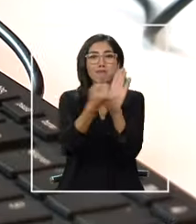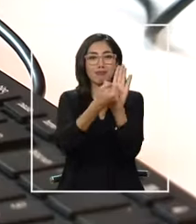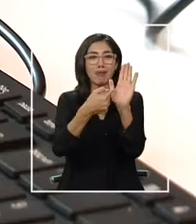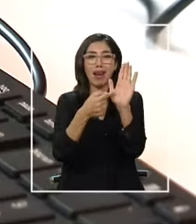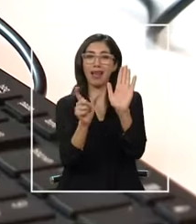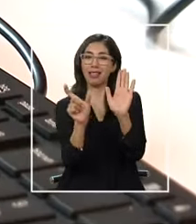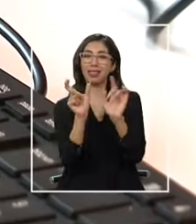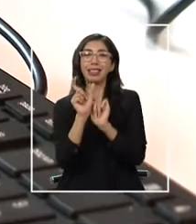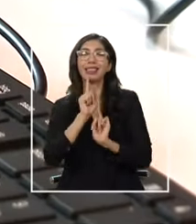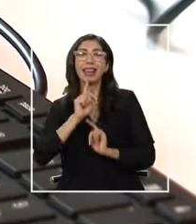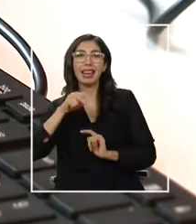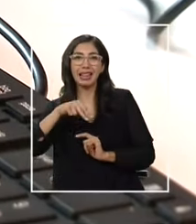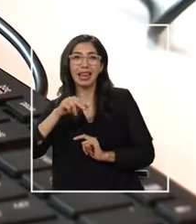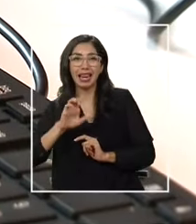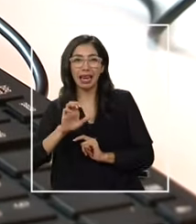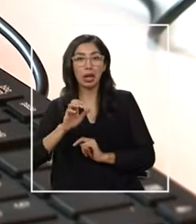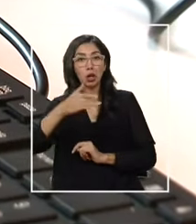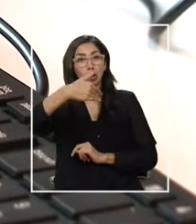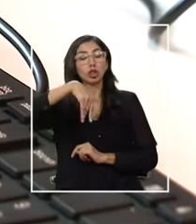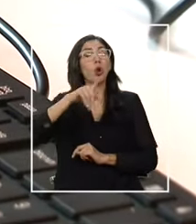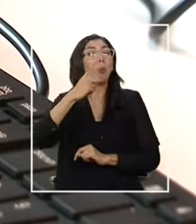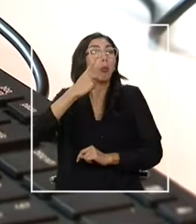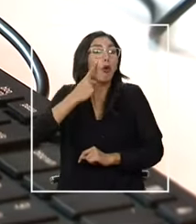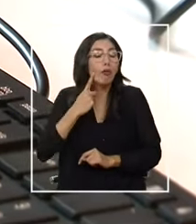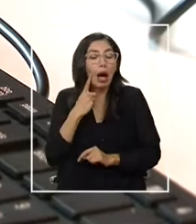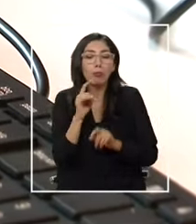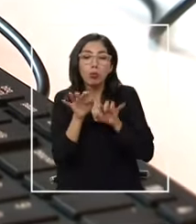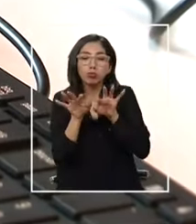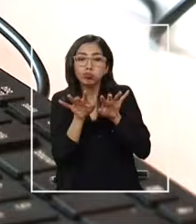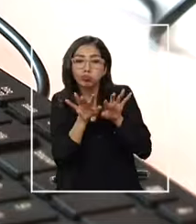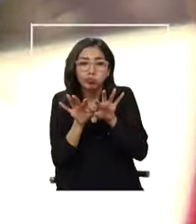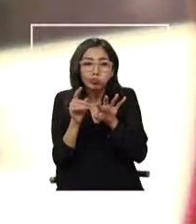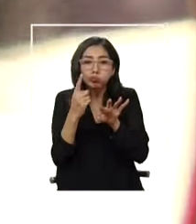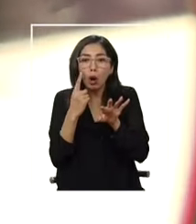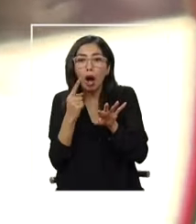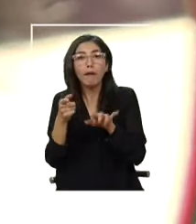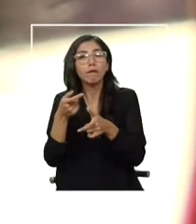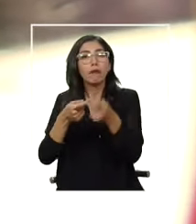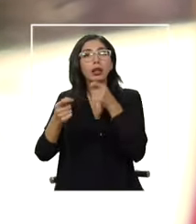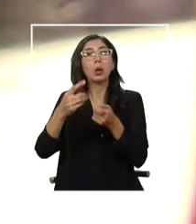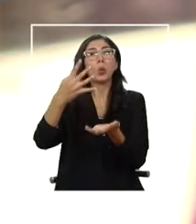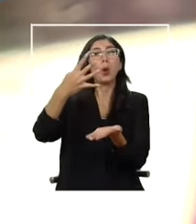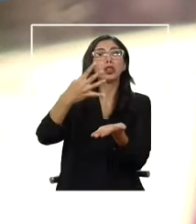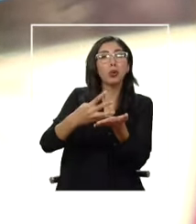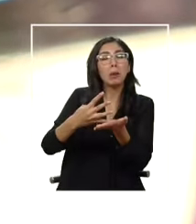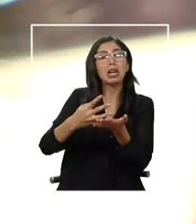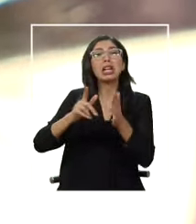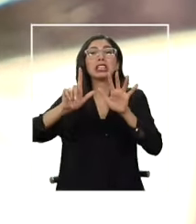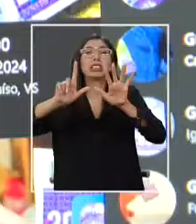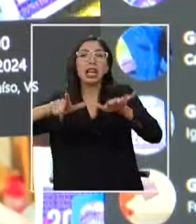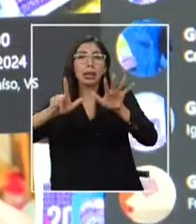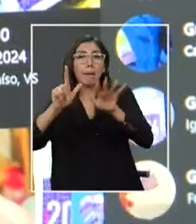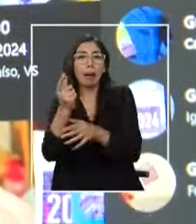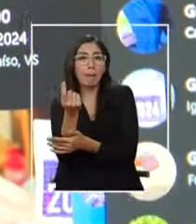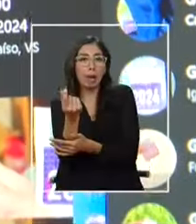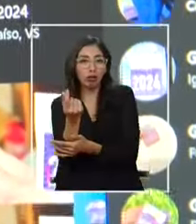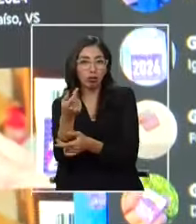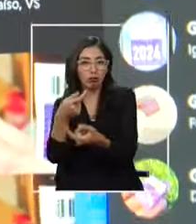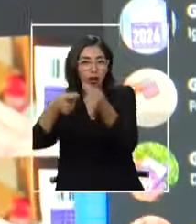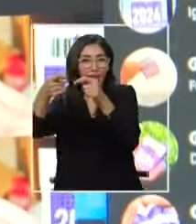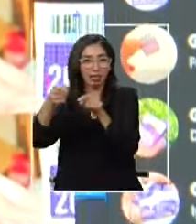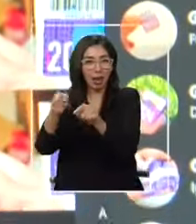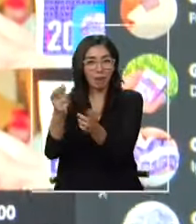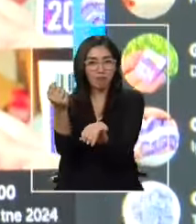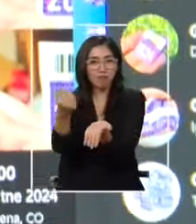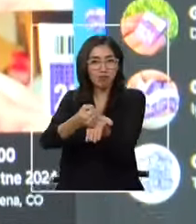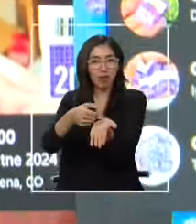pase escolar. Hicimos el ejercicio en distintas plataformas. Los venden entre 4.000 y 7.000 pesos. Lo insólito es